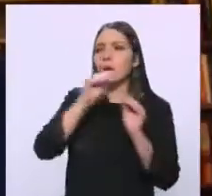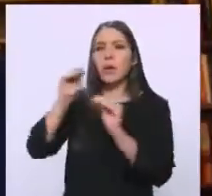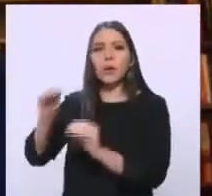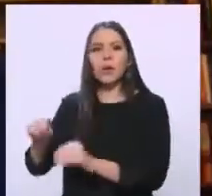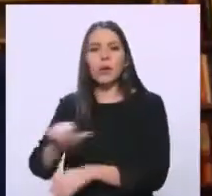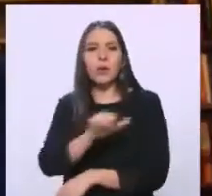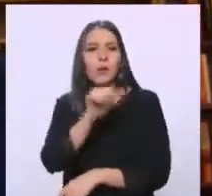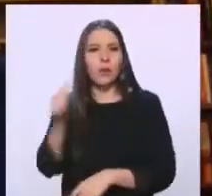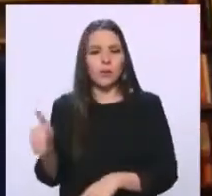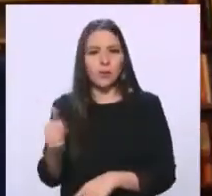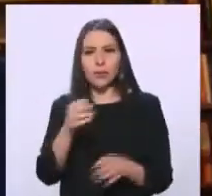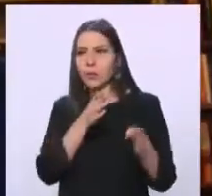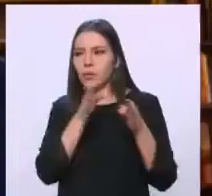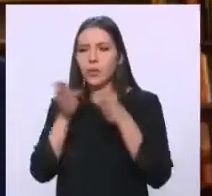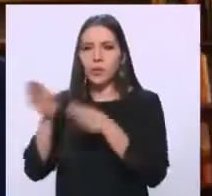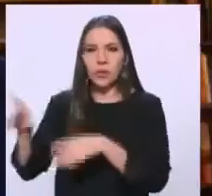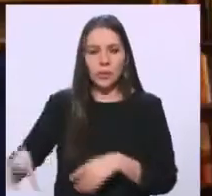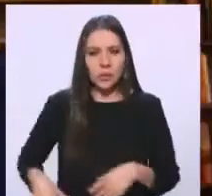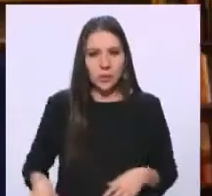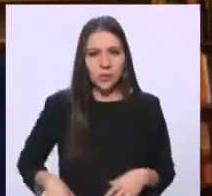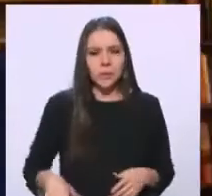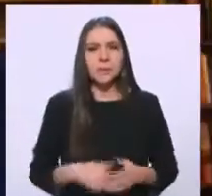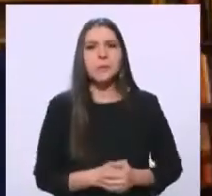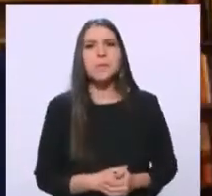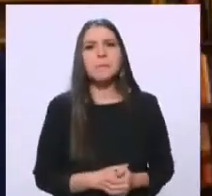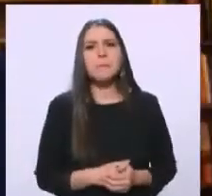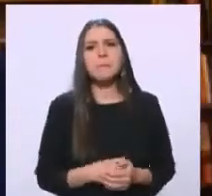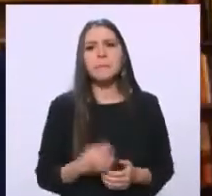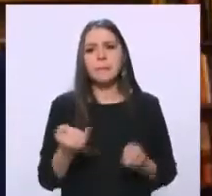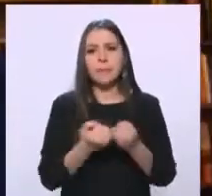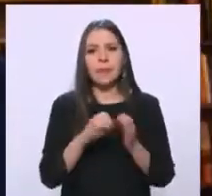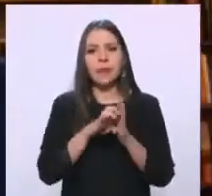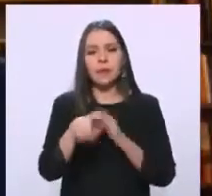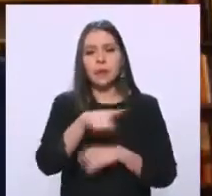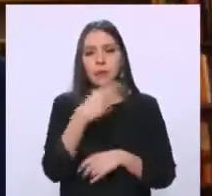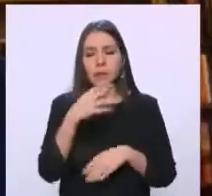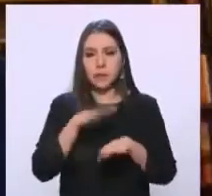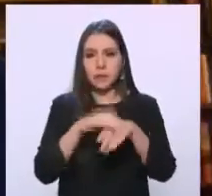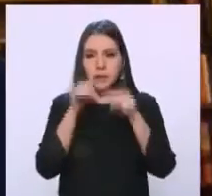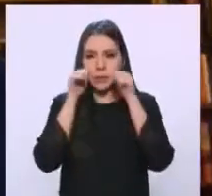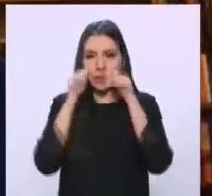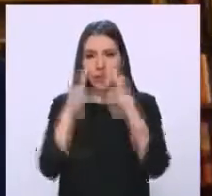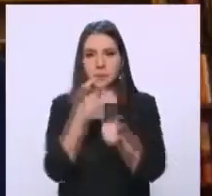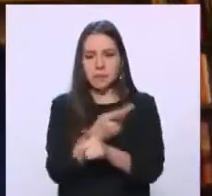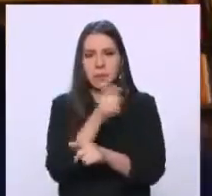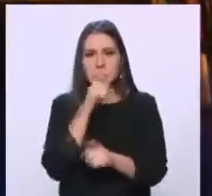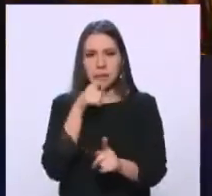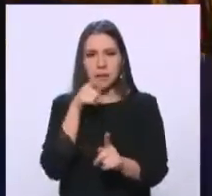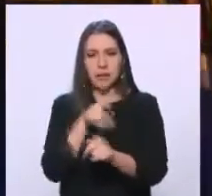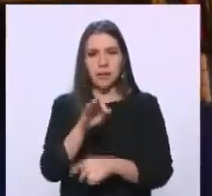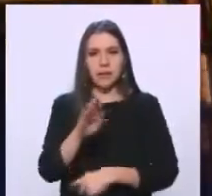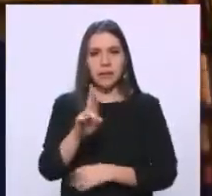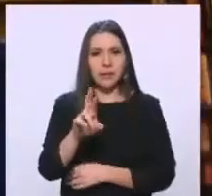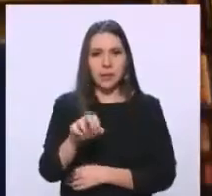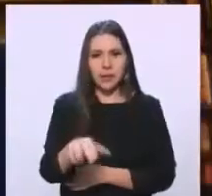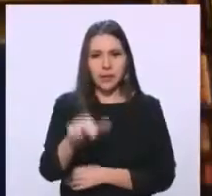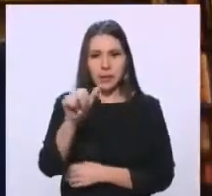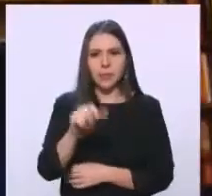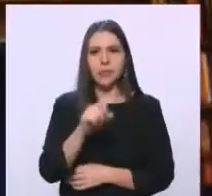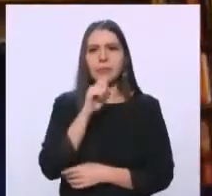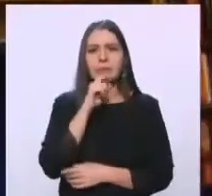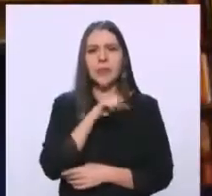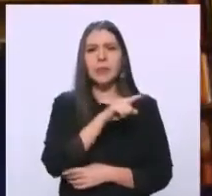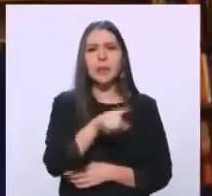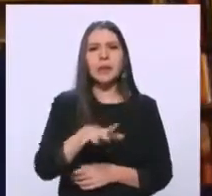segundo motivo por el que uno debería tener muy en cuenta lo que pasa con Frena. Hay un tercer motivo. La idea de las